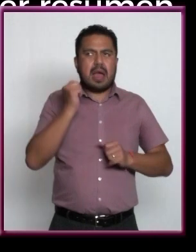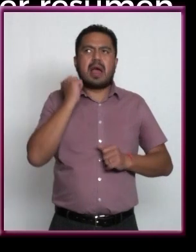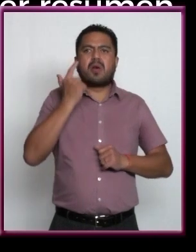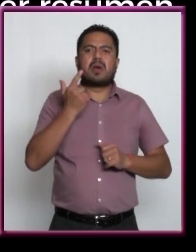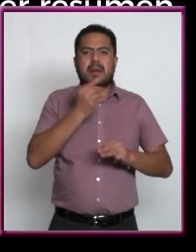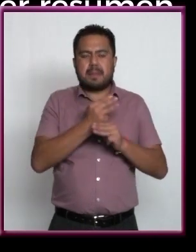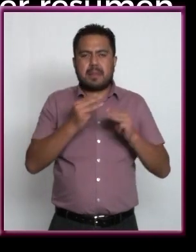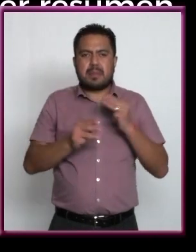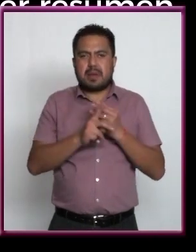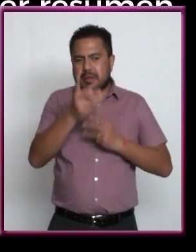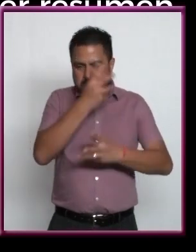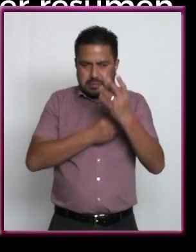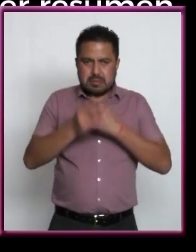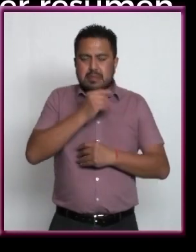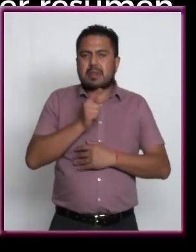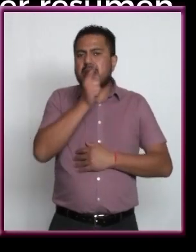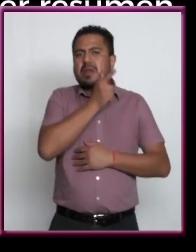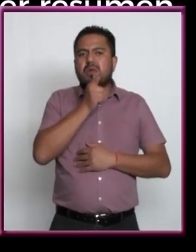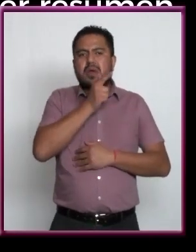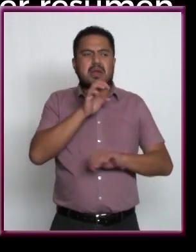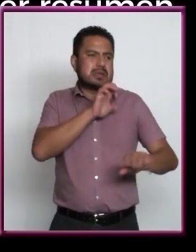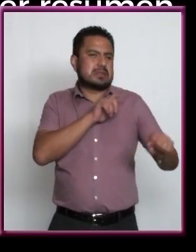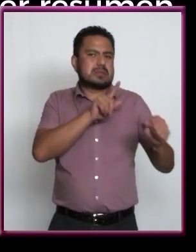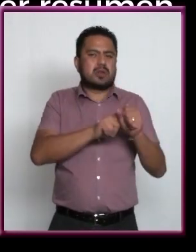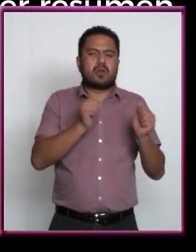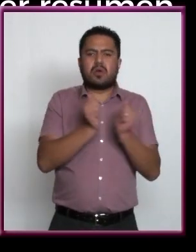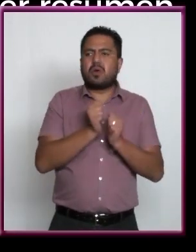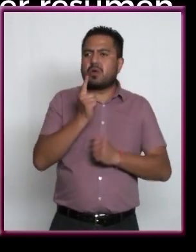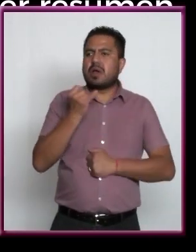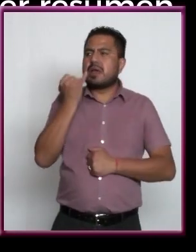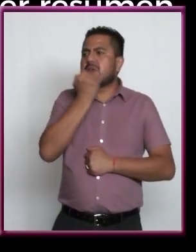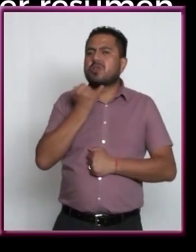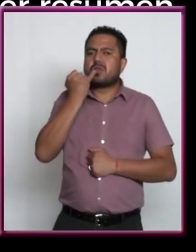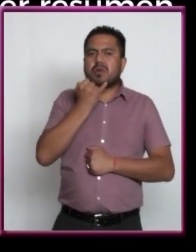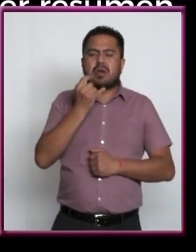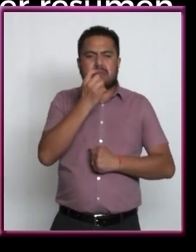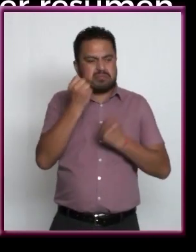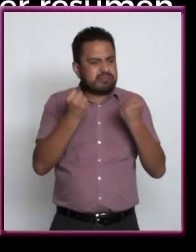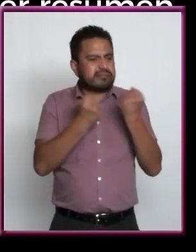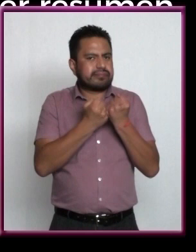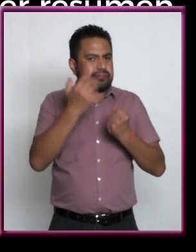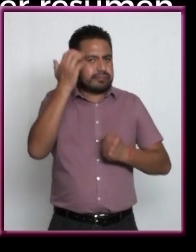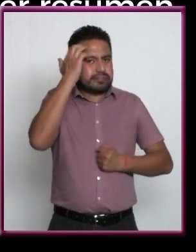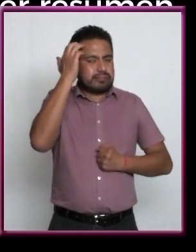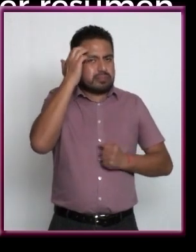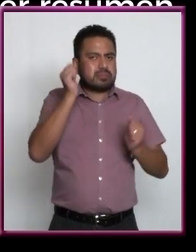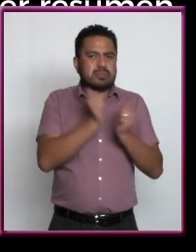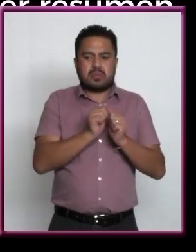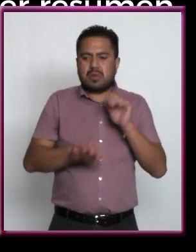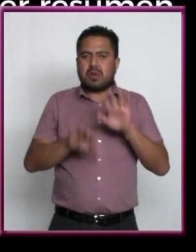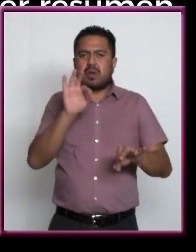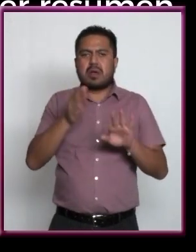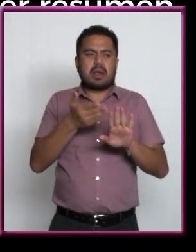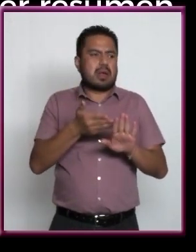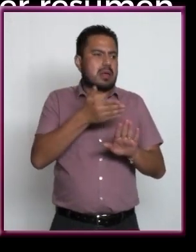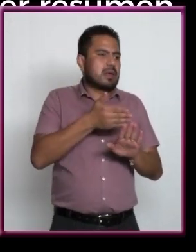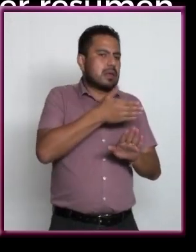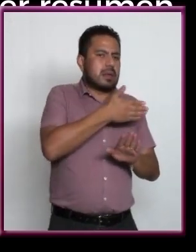materia, aprender lenguaje específico de un idioma, reforzar conocimientos de lecciones